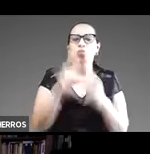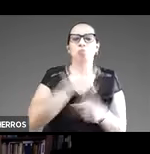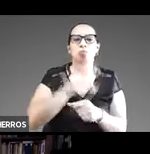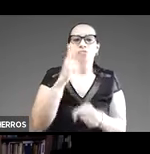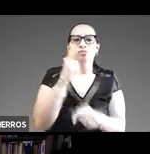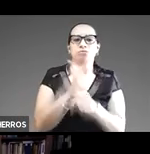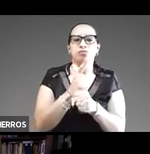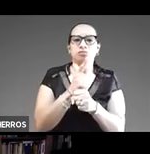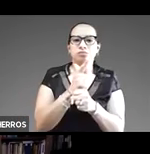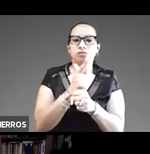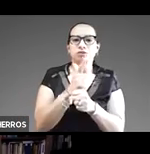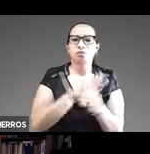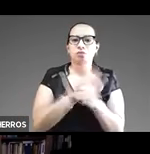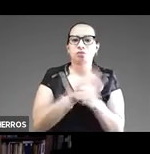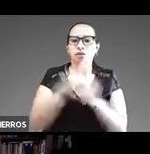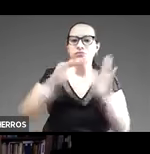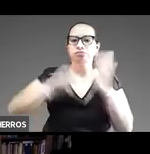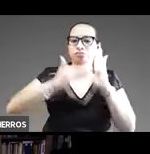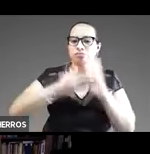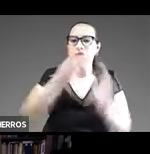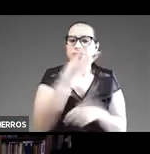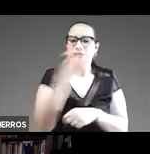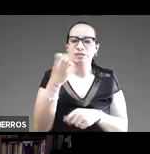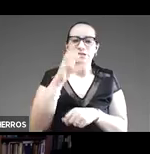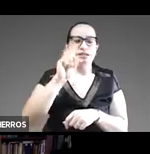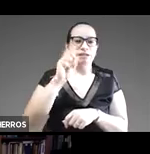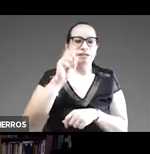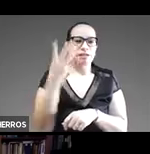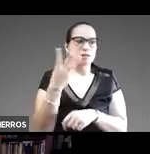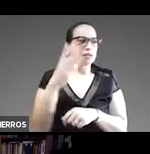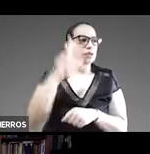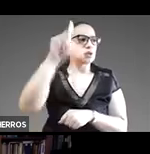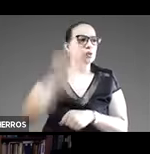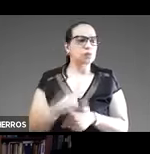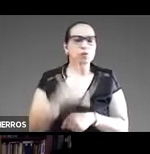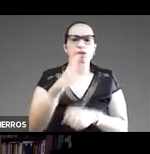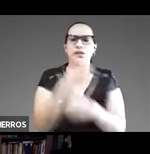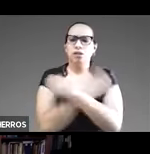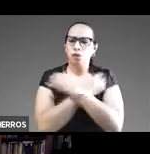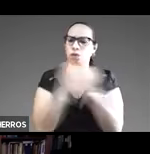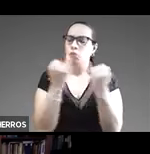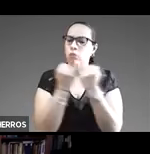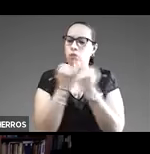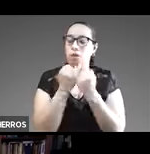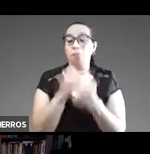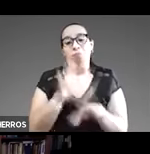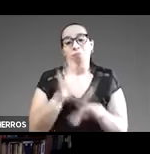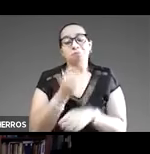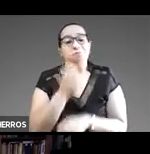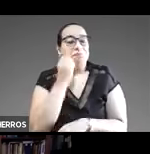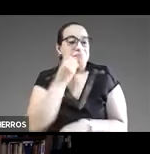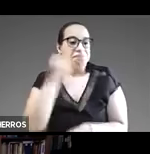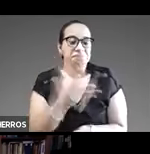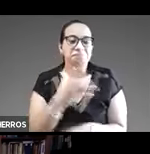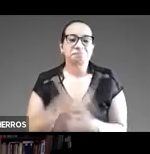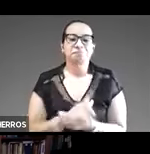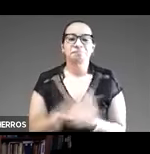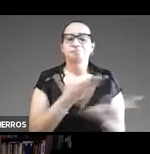la estrategia 333 y con Lunes por la Educación. Entonces, maravilloso.